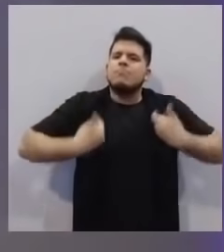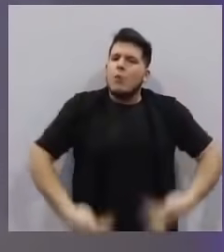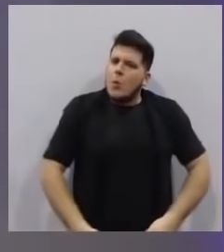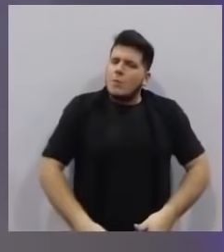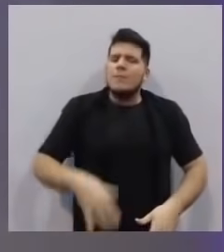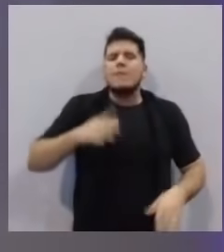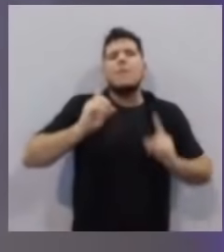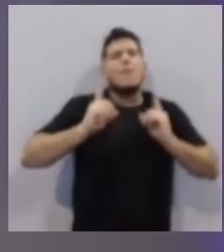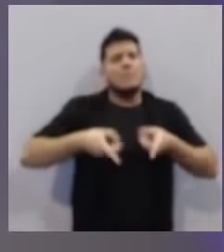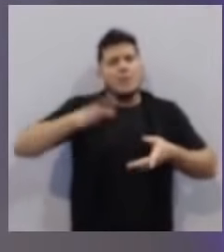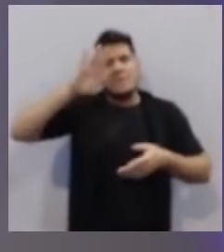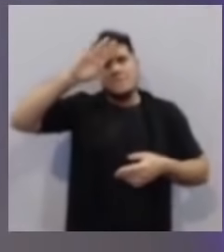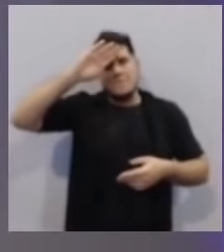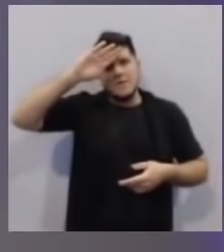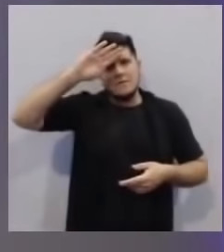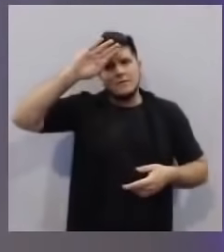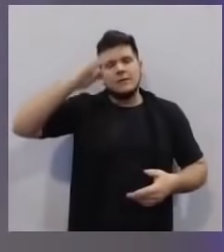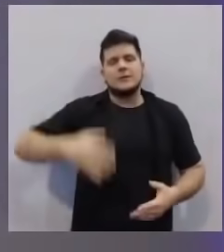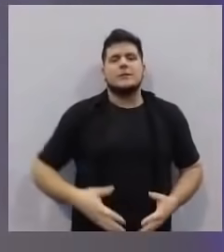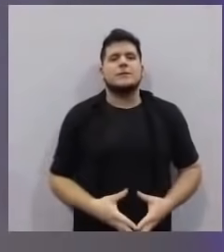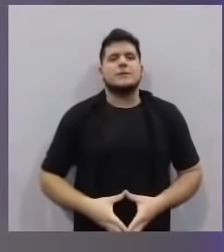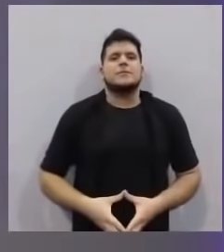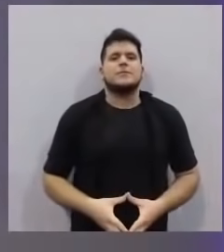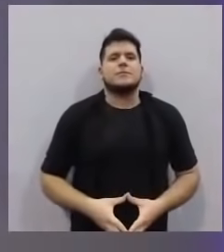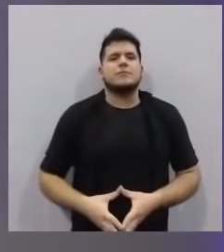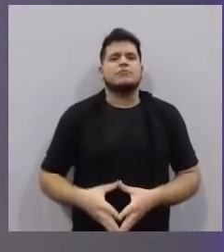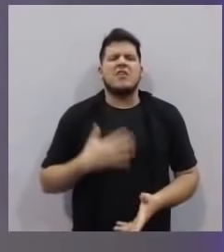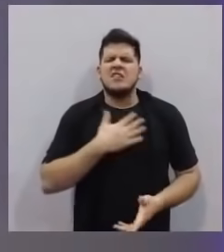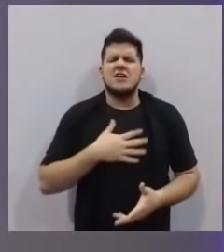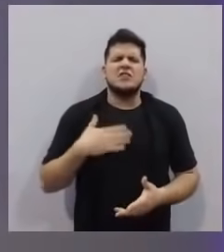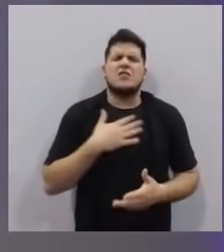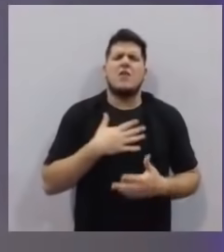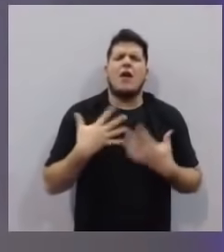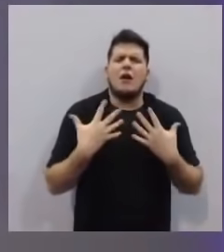estaba mirando como un hijo puede decirle al padre pero ni un cabrito me ha dado